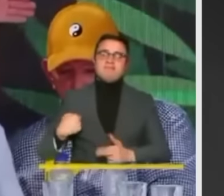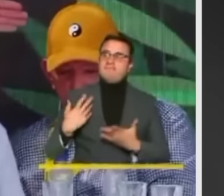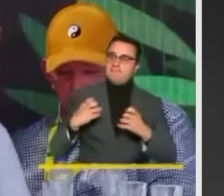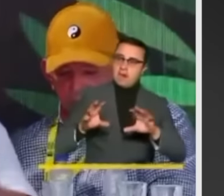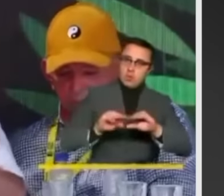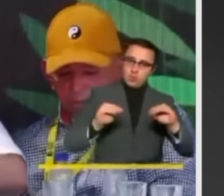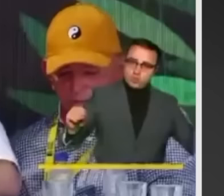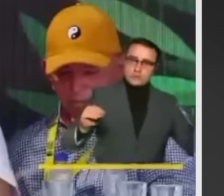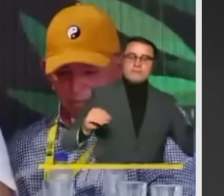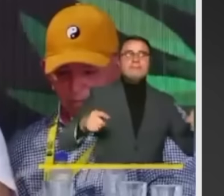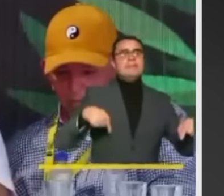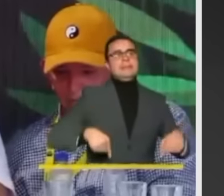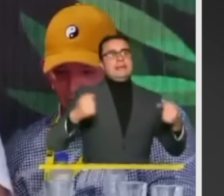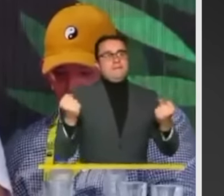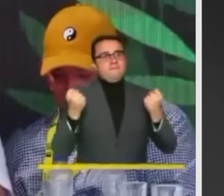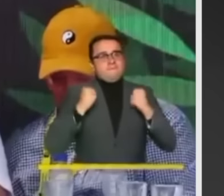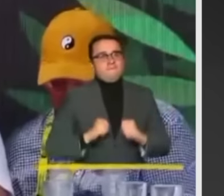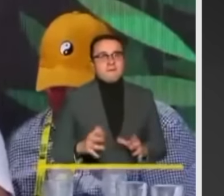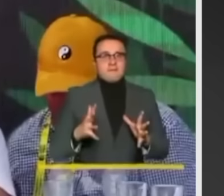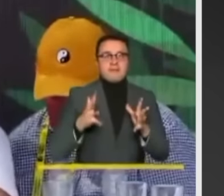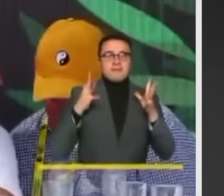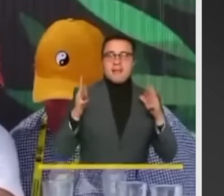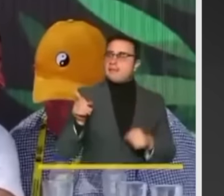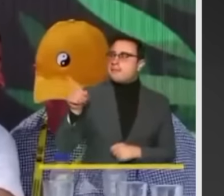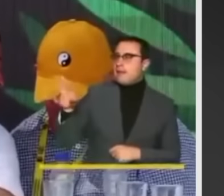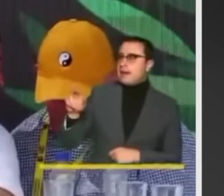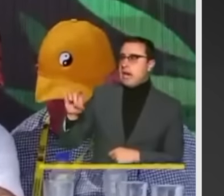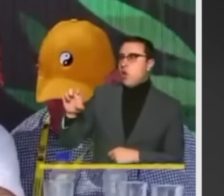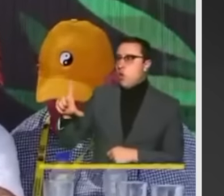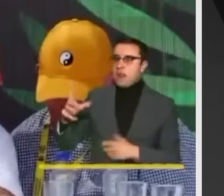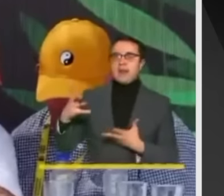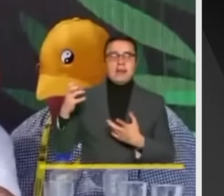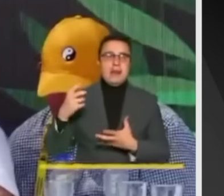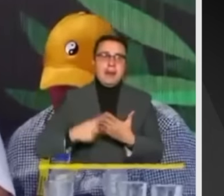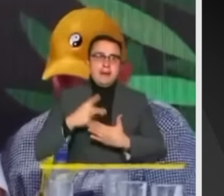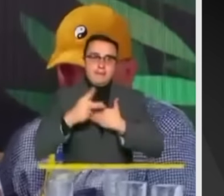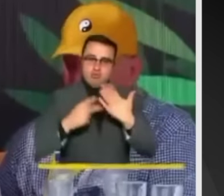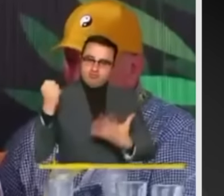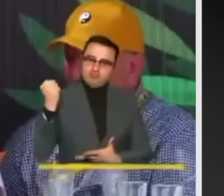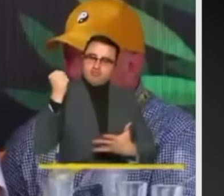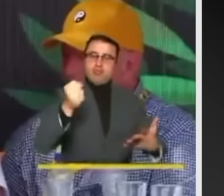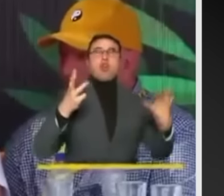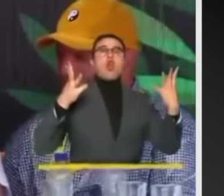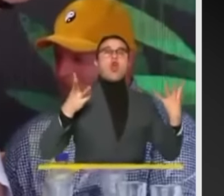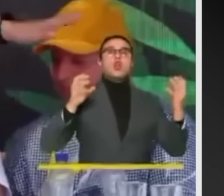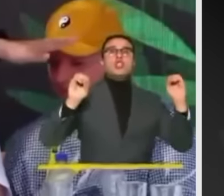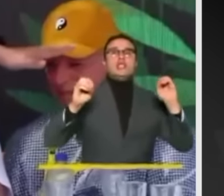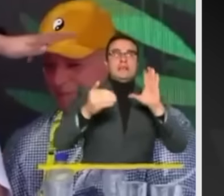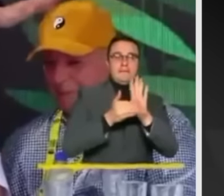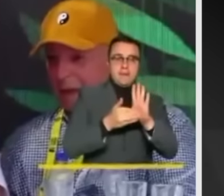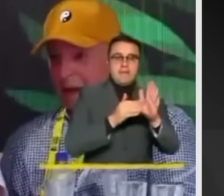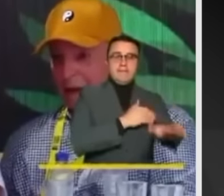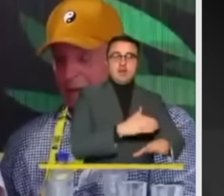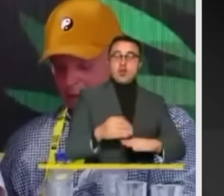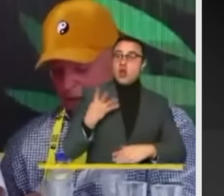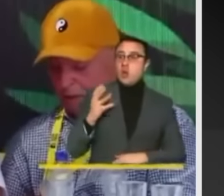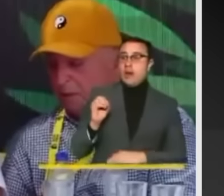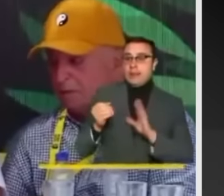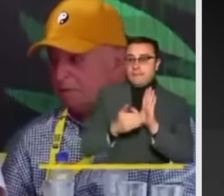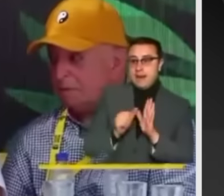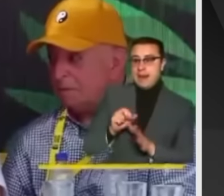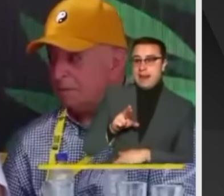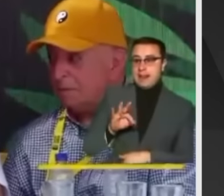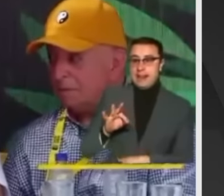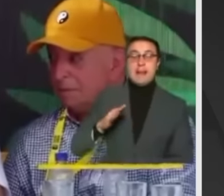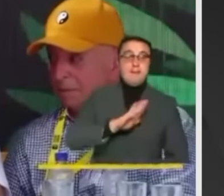eso, un esfuerzo que hicimos con Raúl de un proyecto de 80 mil millones, 40 mil que puso la ART, 40